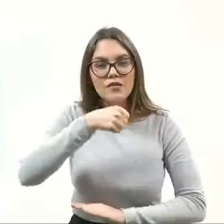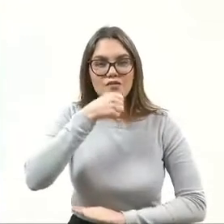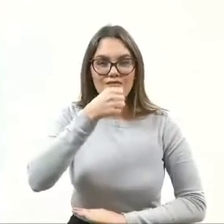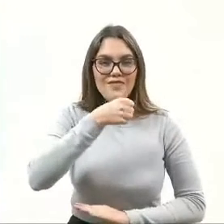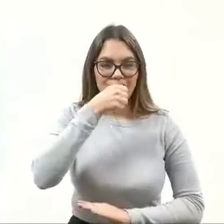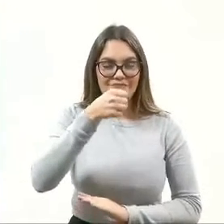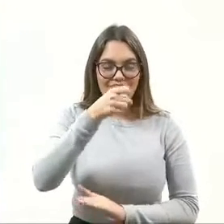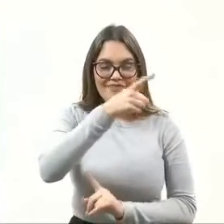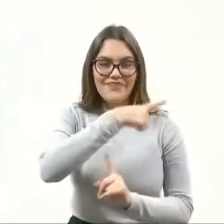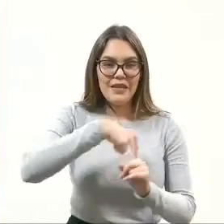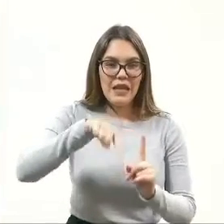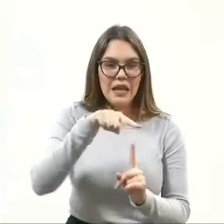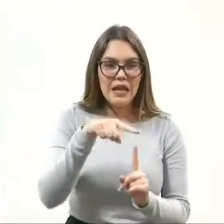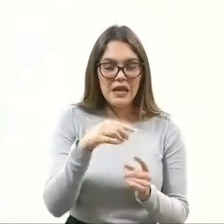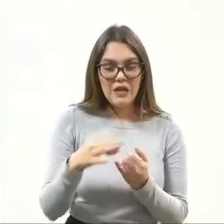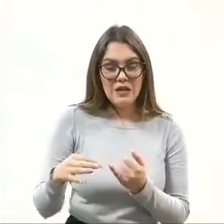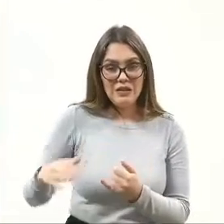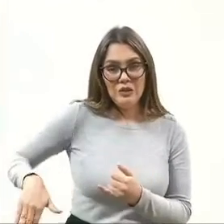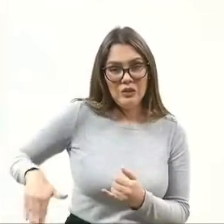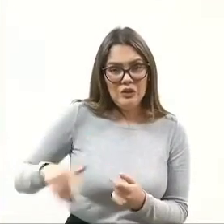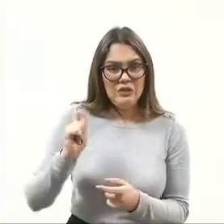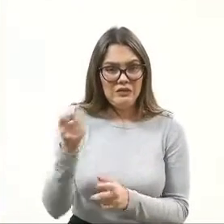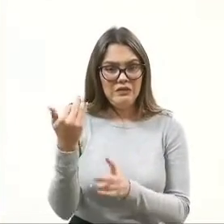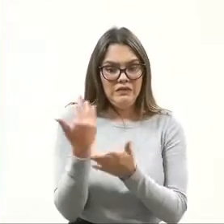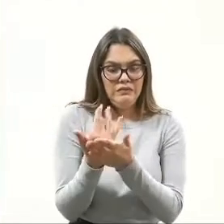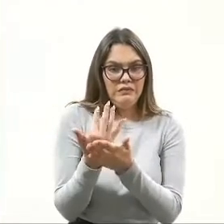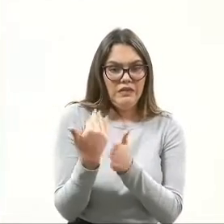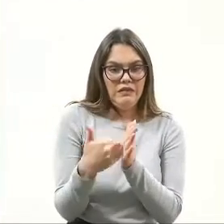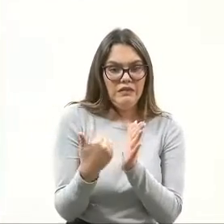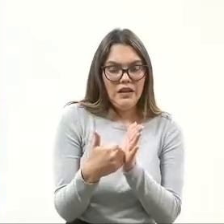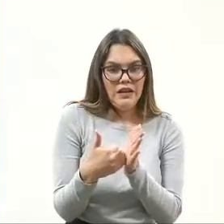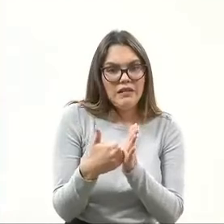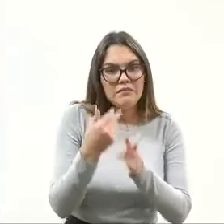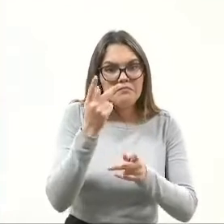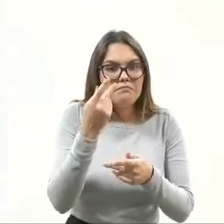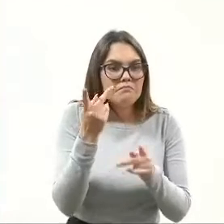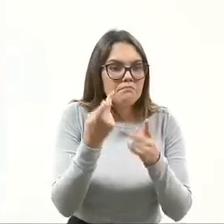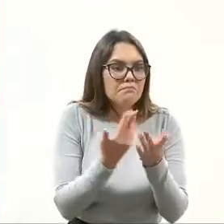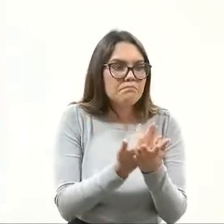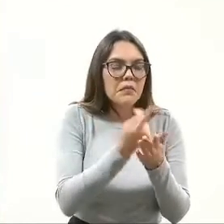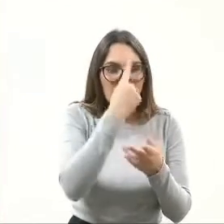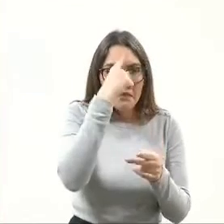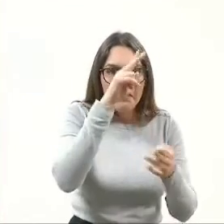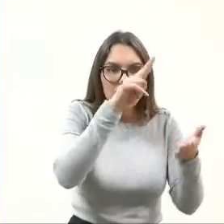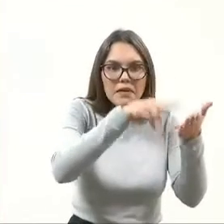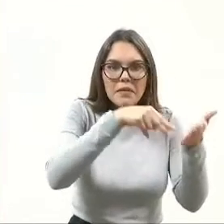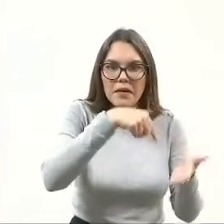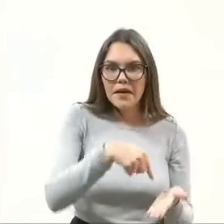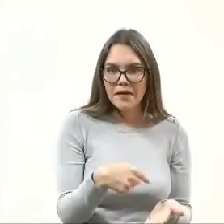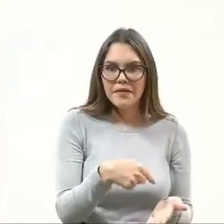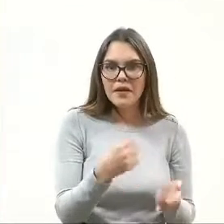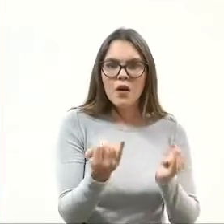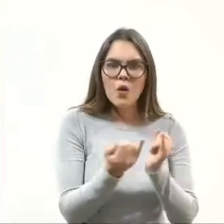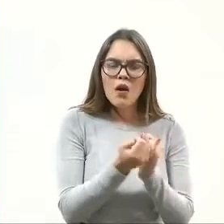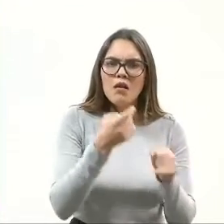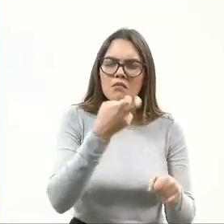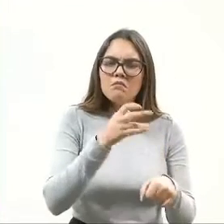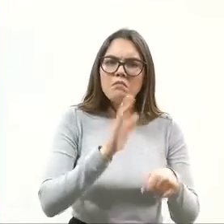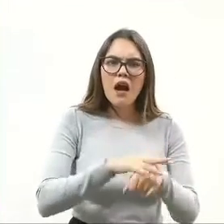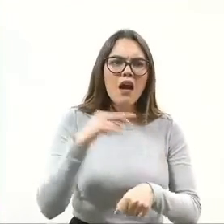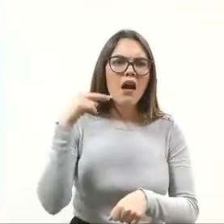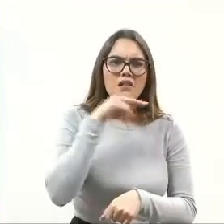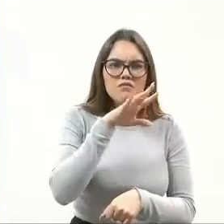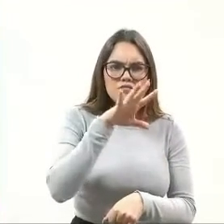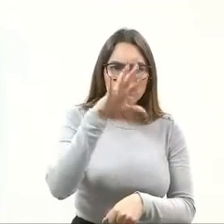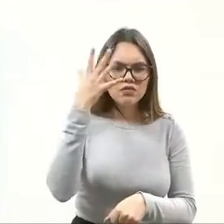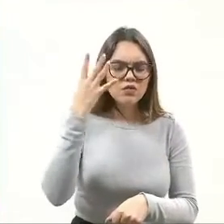desafortunadamente pendiente de firme ratificación ha sido más rápida que la capacidad de la sociedad y